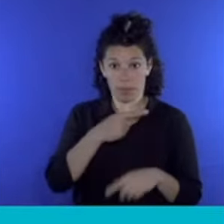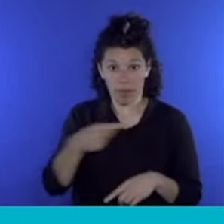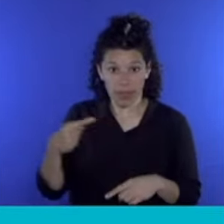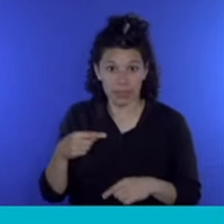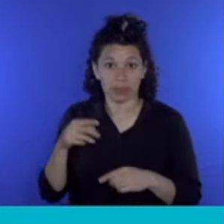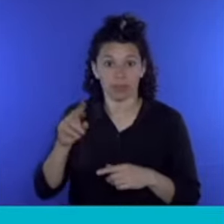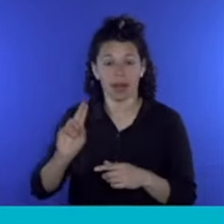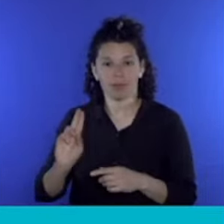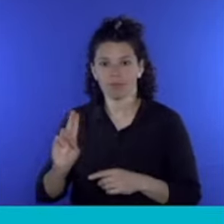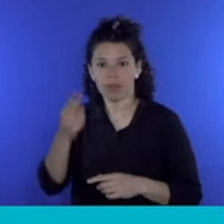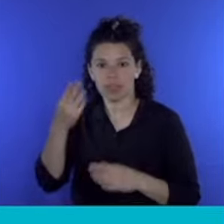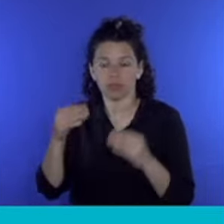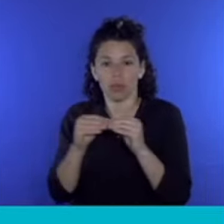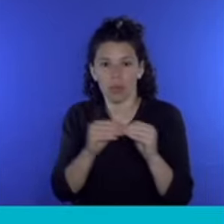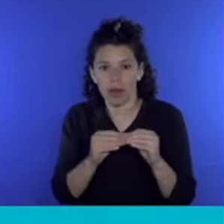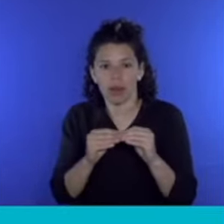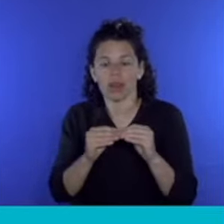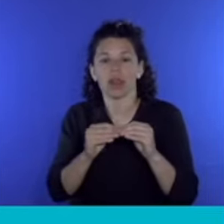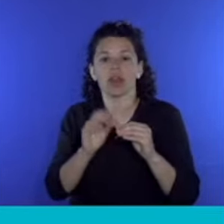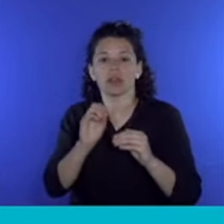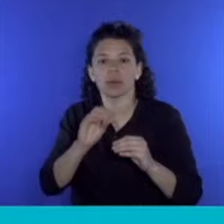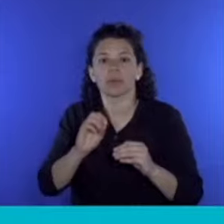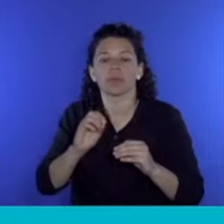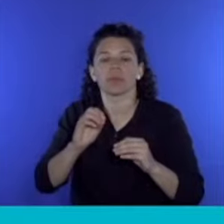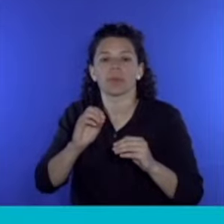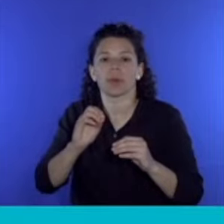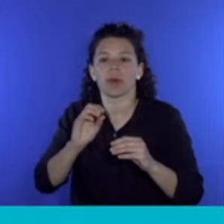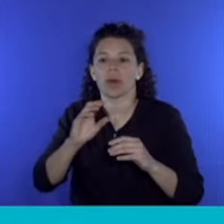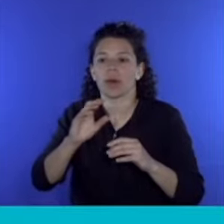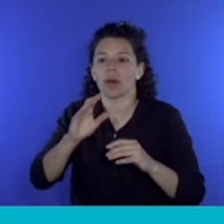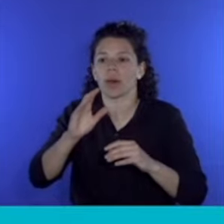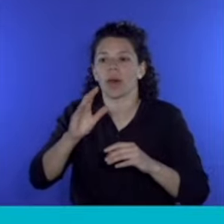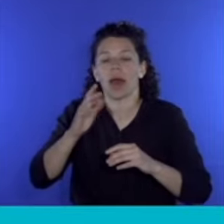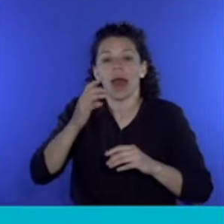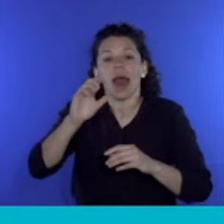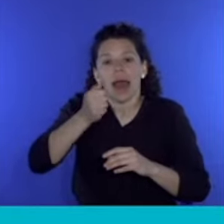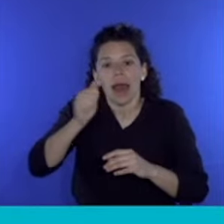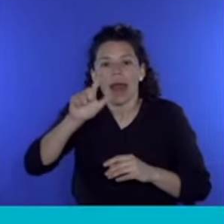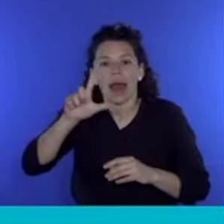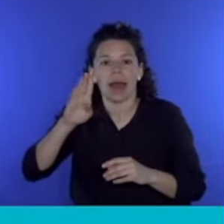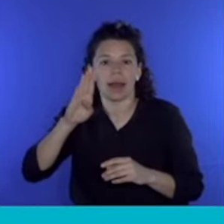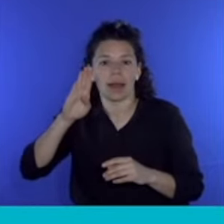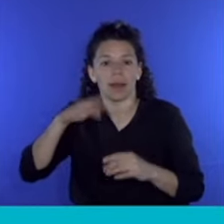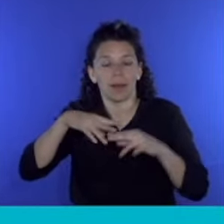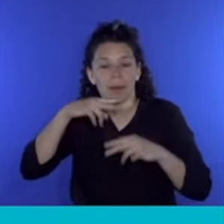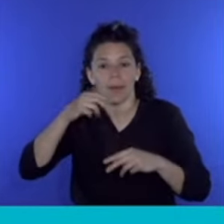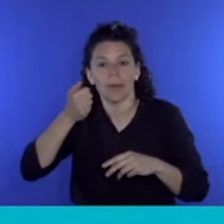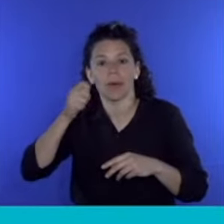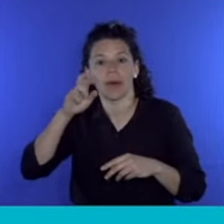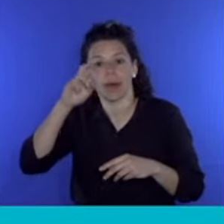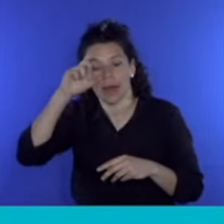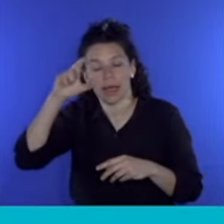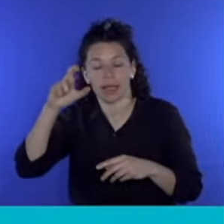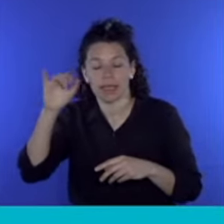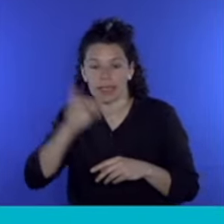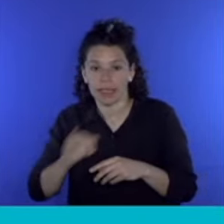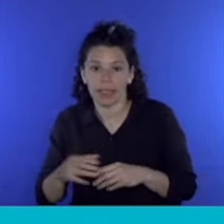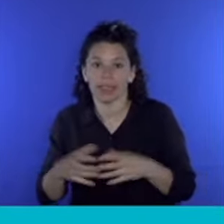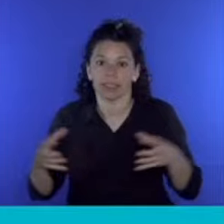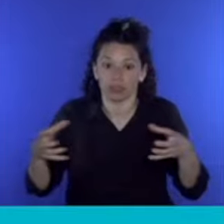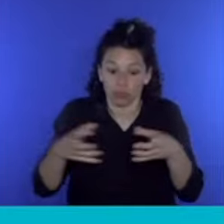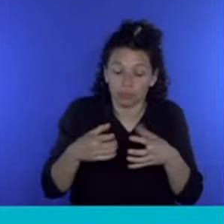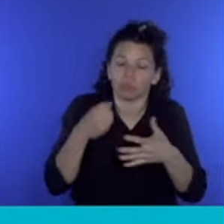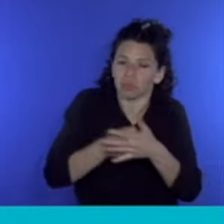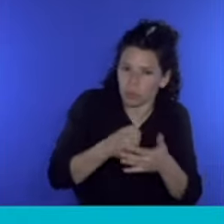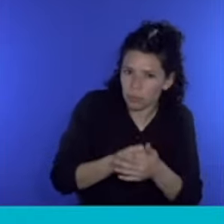jubilados, Roberto Álvarez, el Barba, muy querido en el Partido Obrero, en el Plenario de Trabajadores Jubilados del cual era militante, un